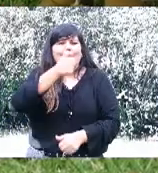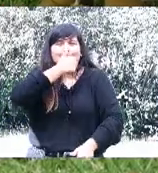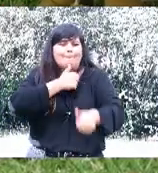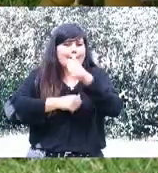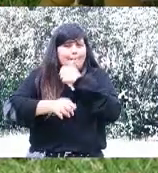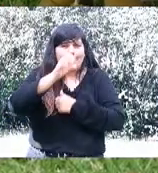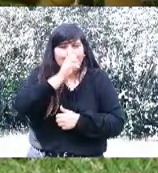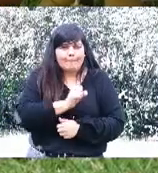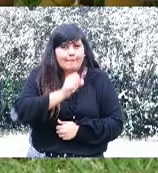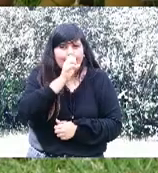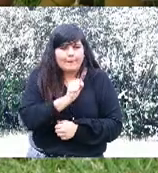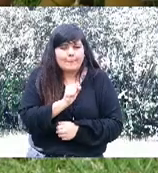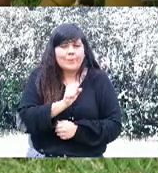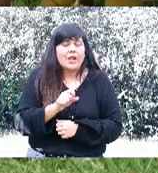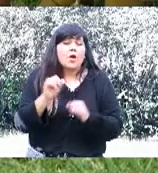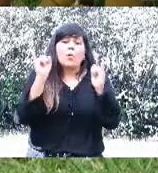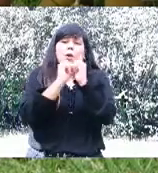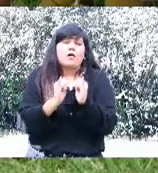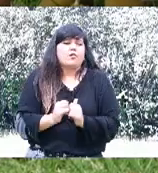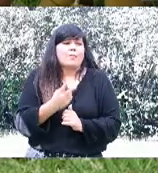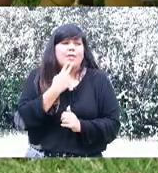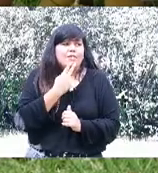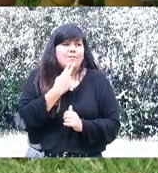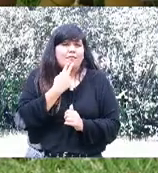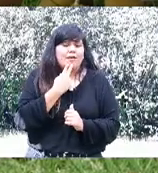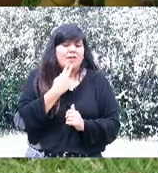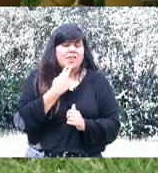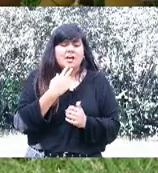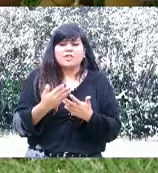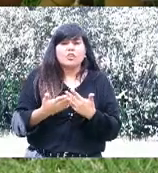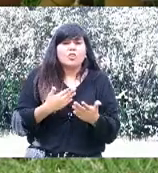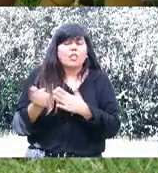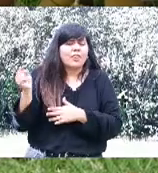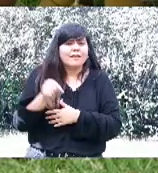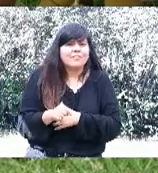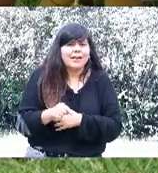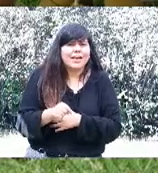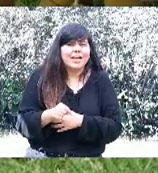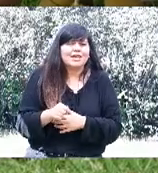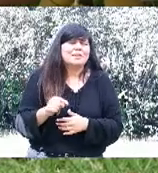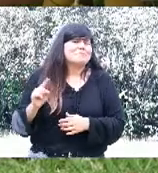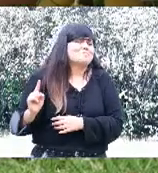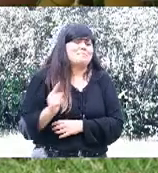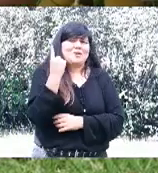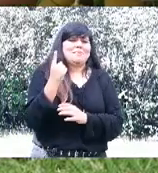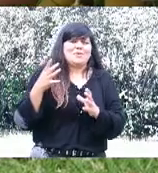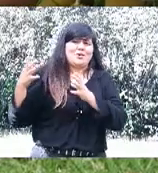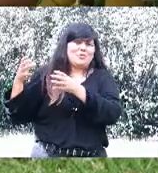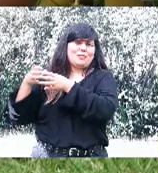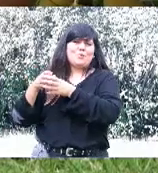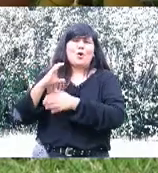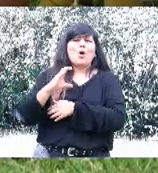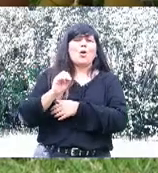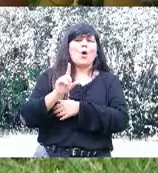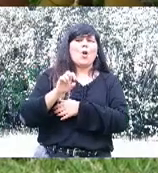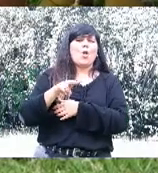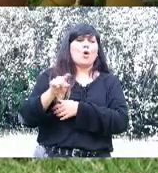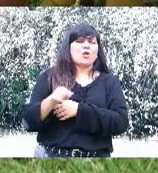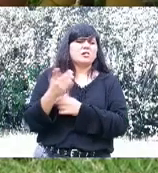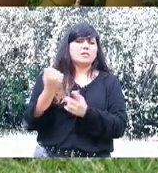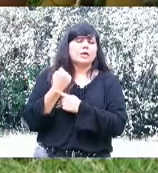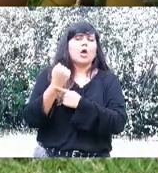resistencia una forma de vida que se construye de nuestros viejos de los primeros de los colonos no que era la